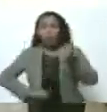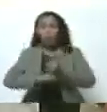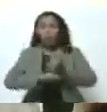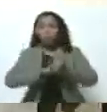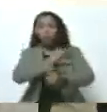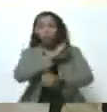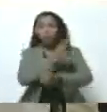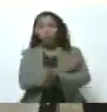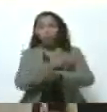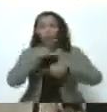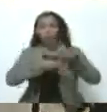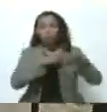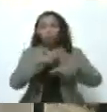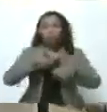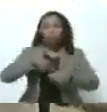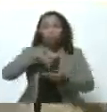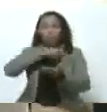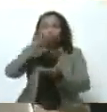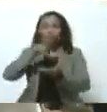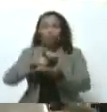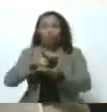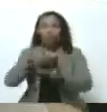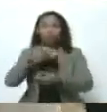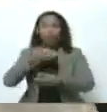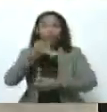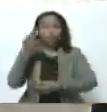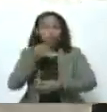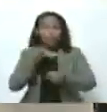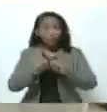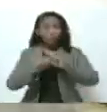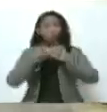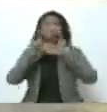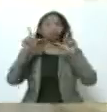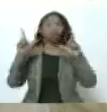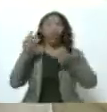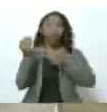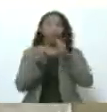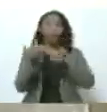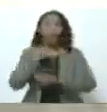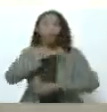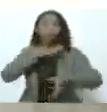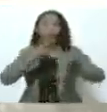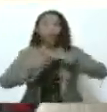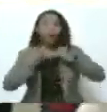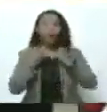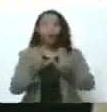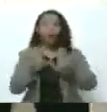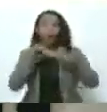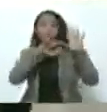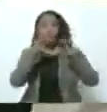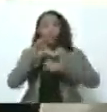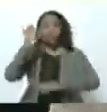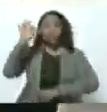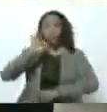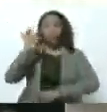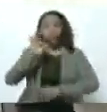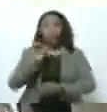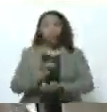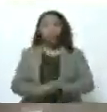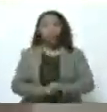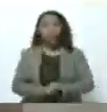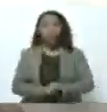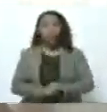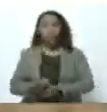producción nacional, que está en todos los víveres. Verdaderamente es asombroso cómo nuestros CLAP, ahora, bueno, más del 90%,